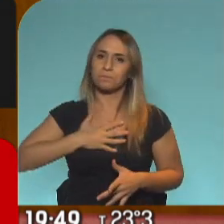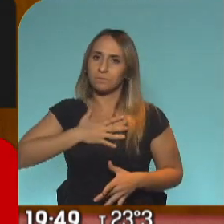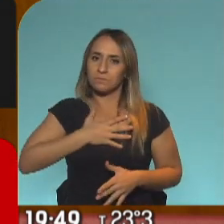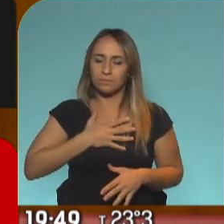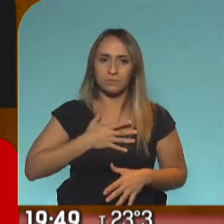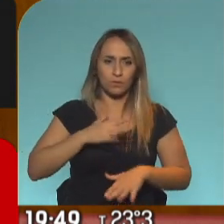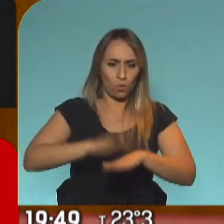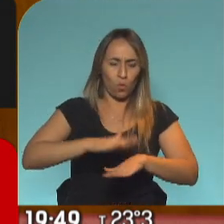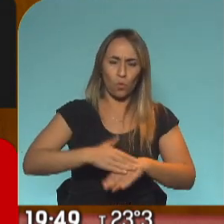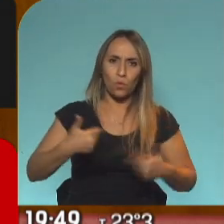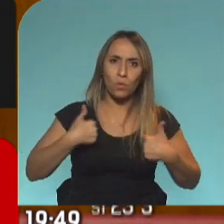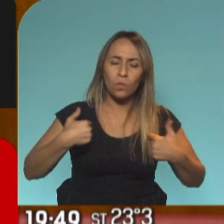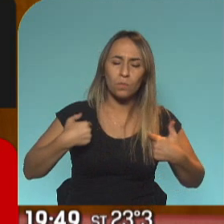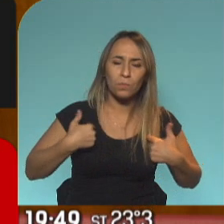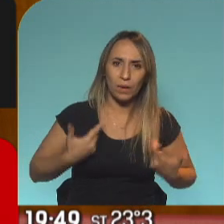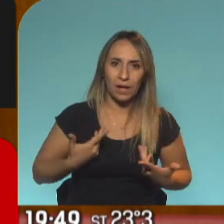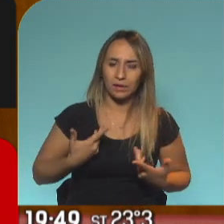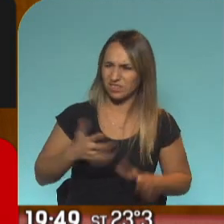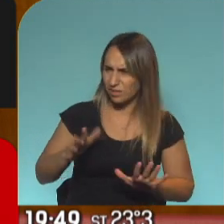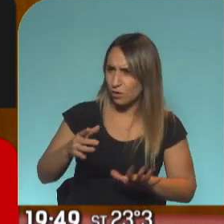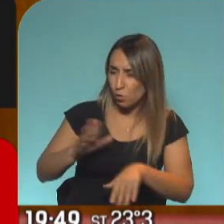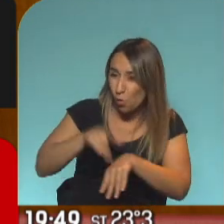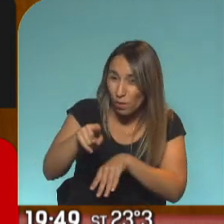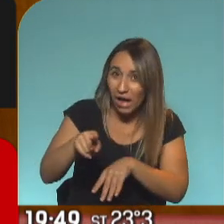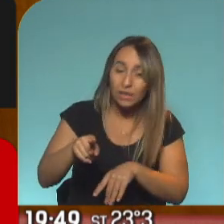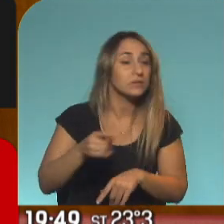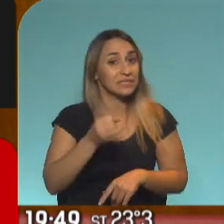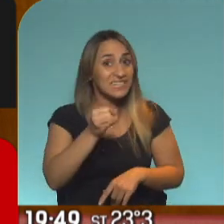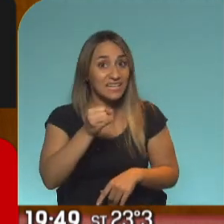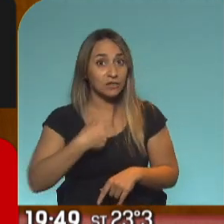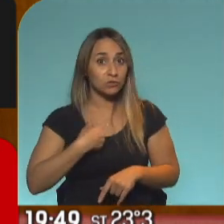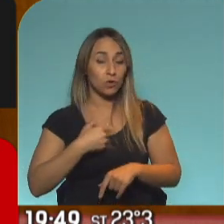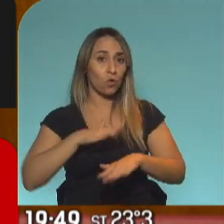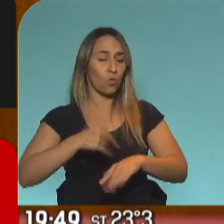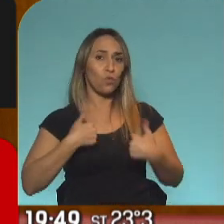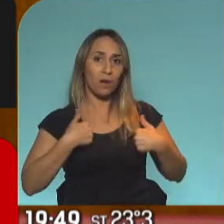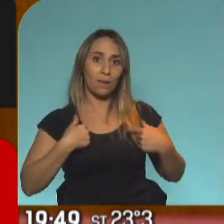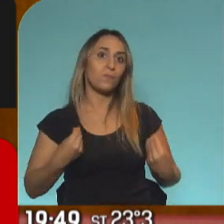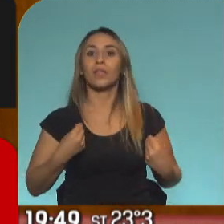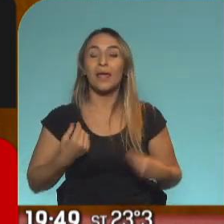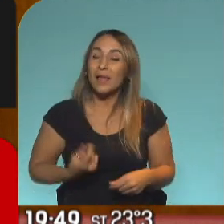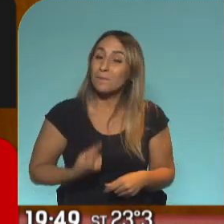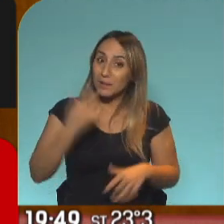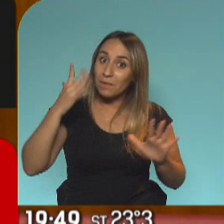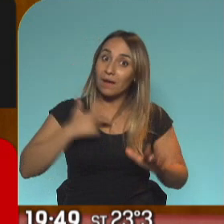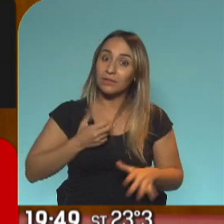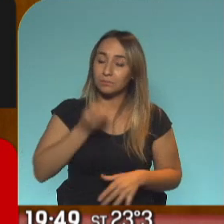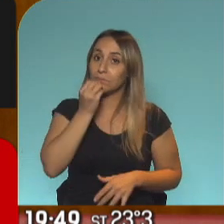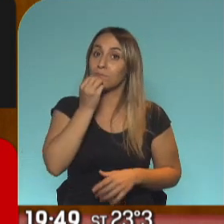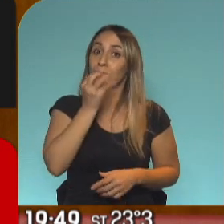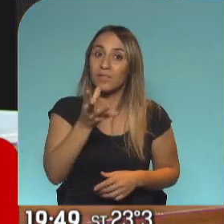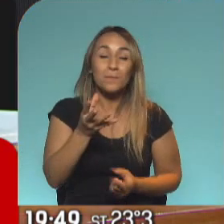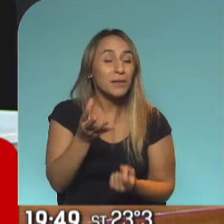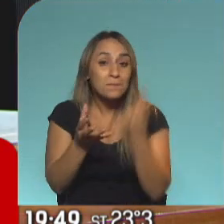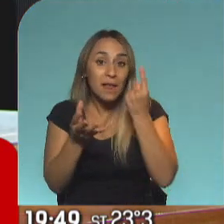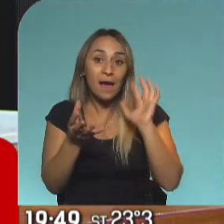me sentí culpable. ¿Culpable? Sí, porque cuando uno lo habla por primera vez, hay